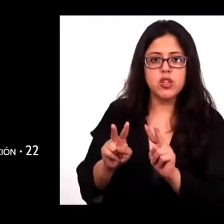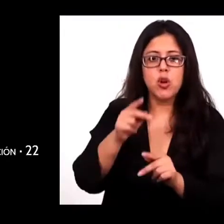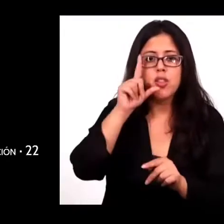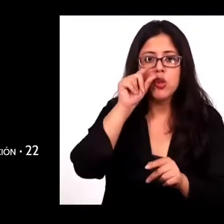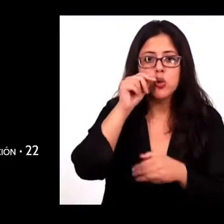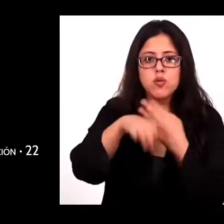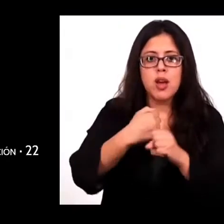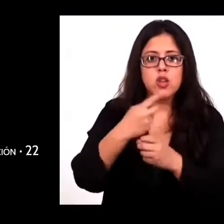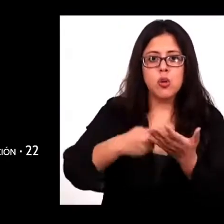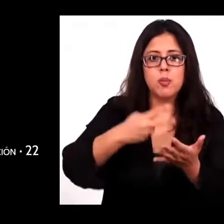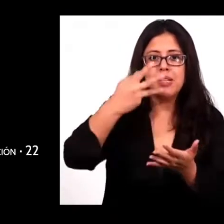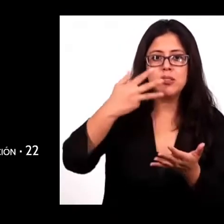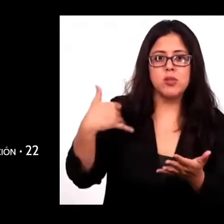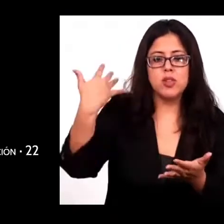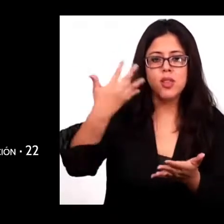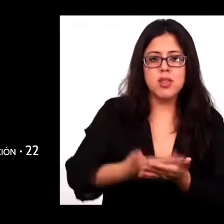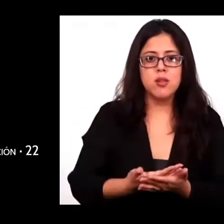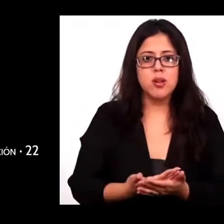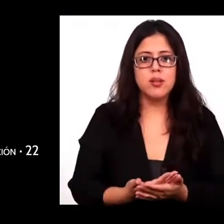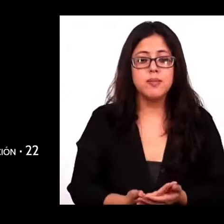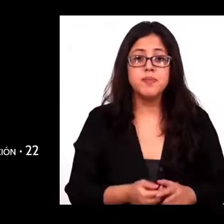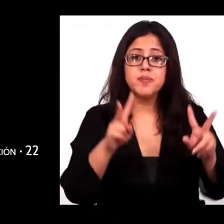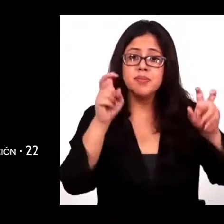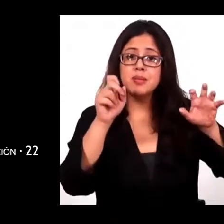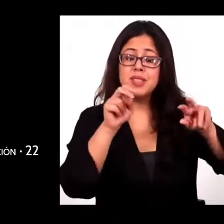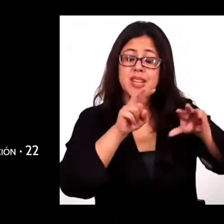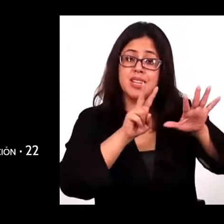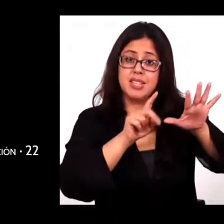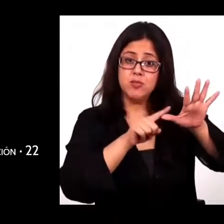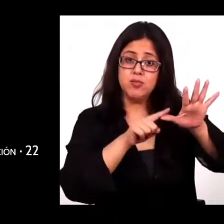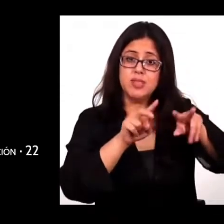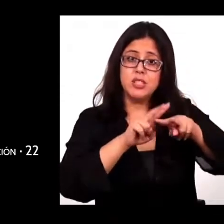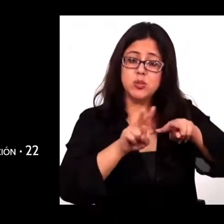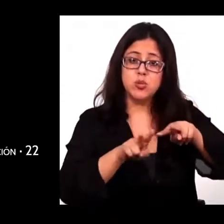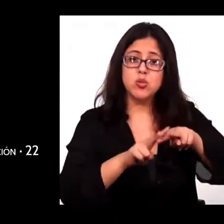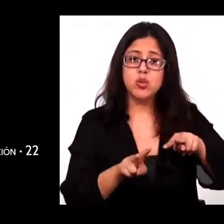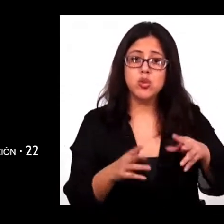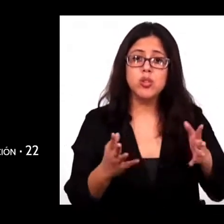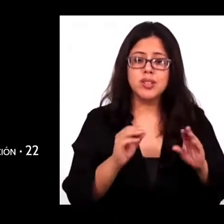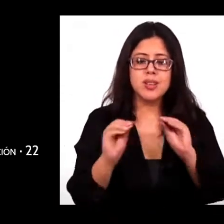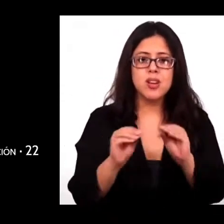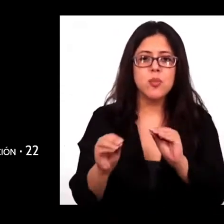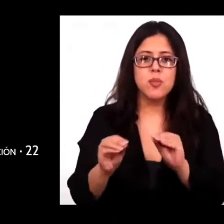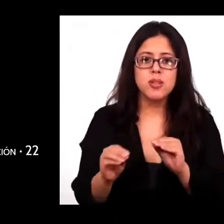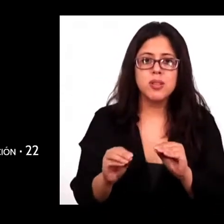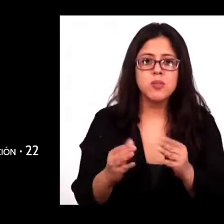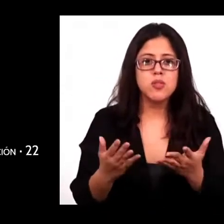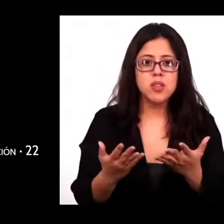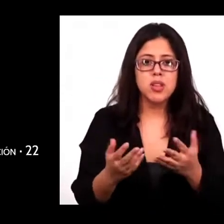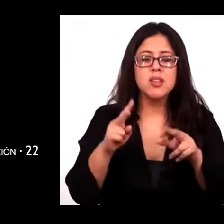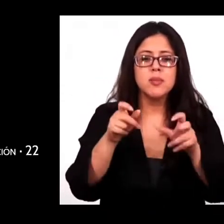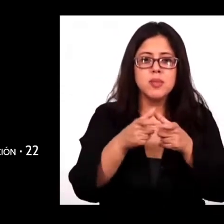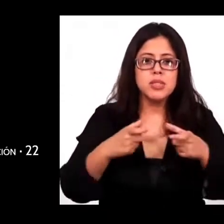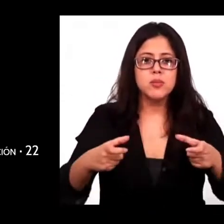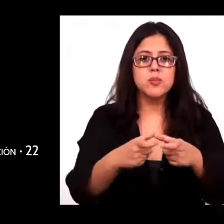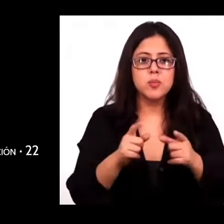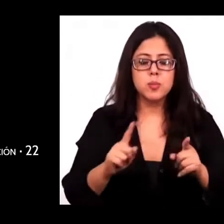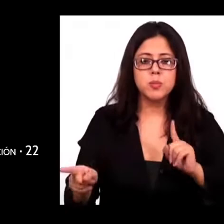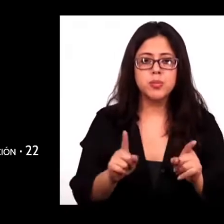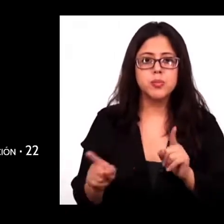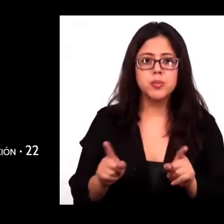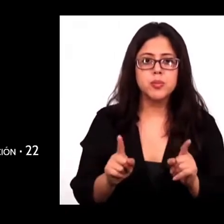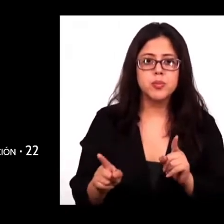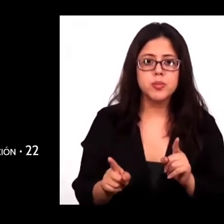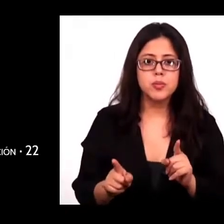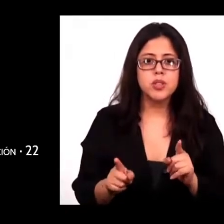del 2019. En materia de reparación, finalmente, recomendamos que a través de un comité intersectorial que